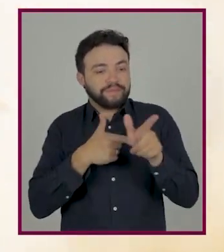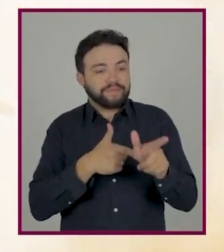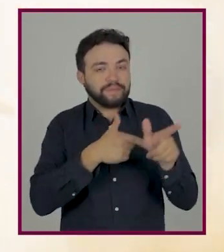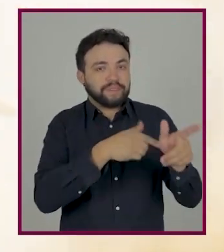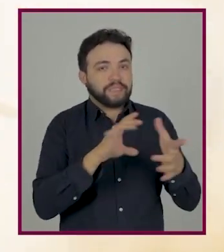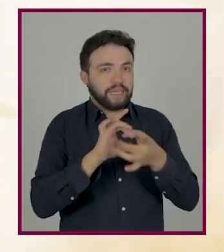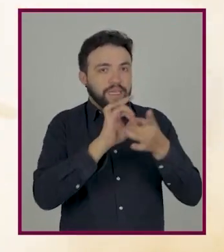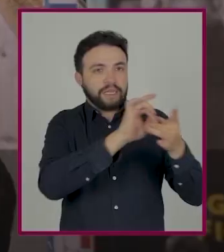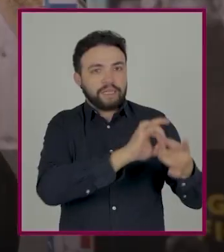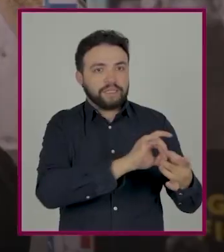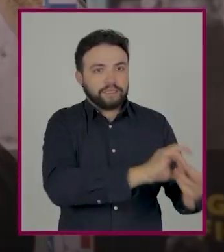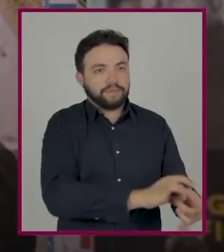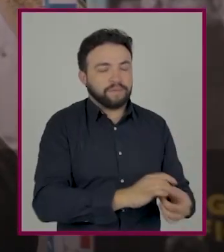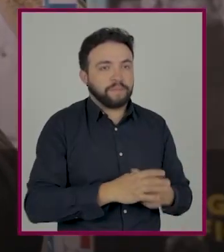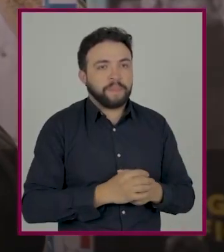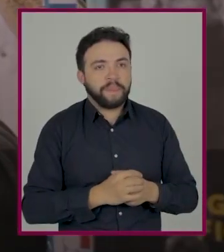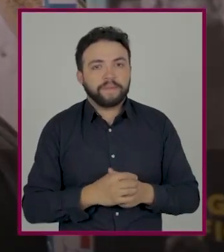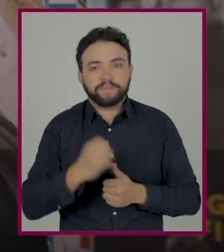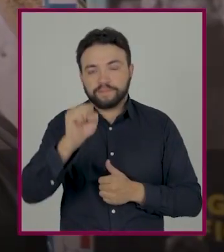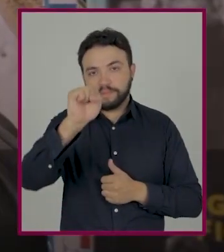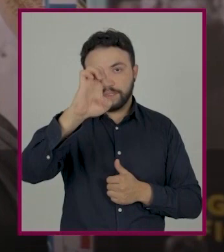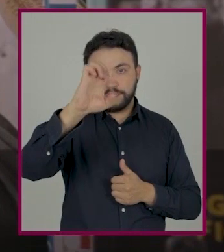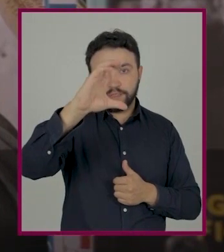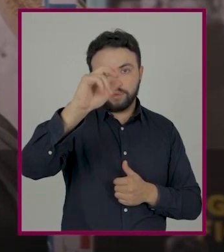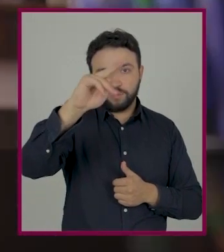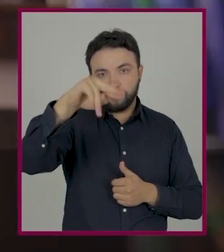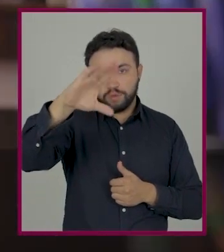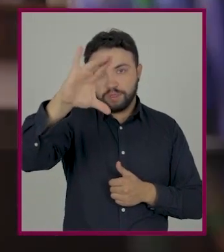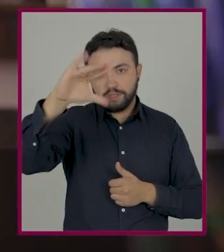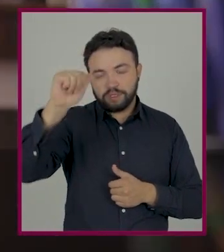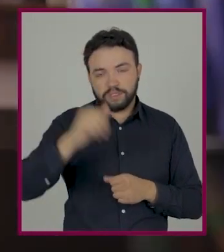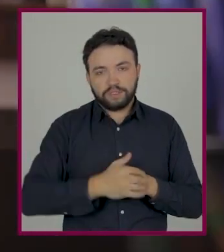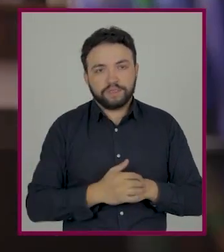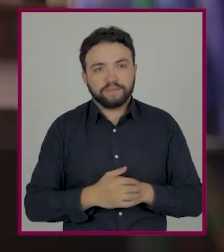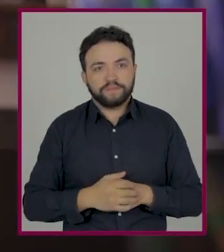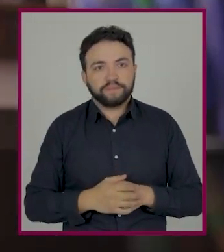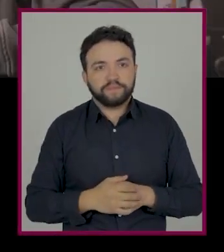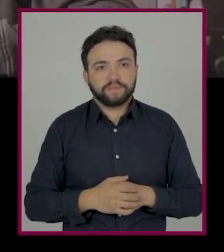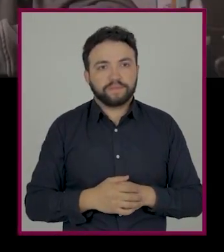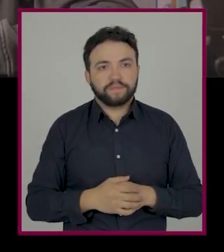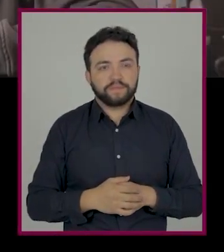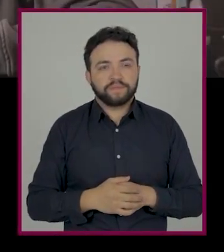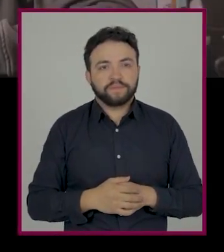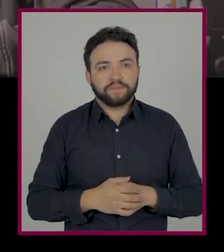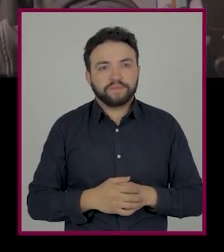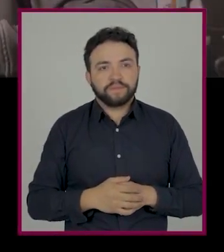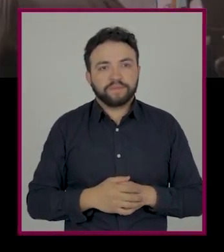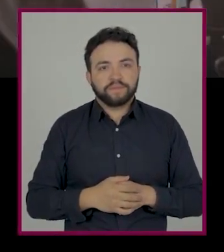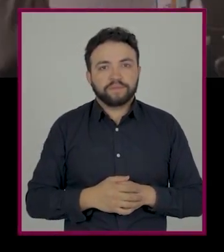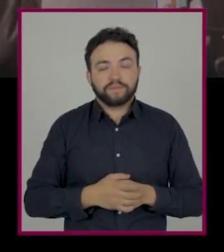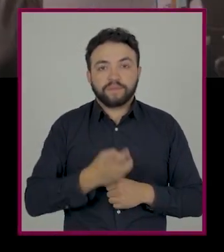de secuencia. Suena técnica de los caballeros del zodiaco. Nada que ver. Ah.